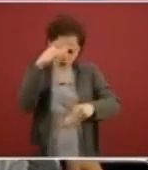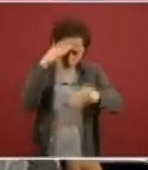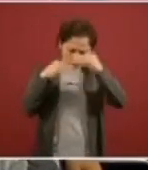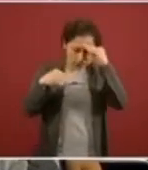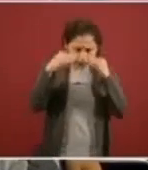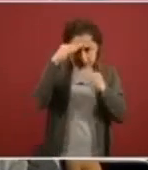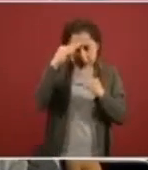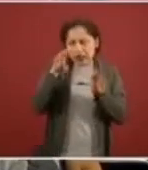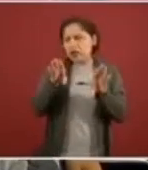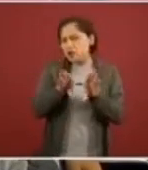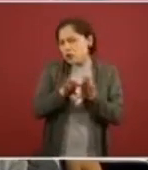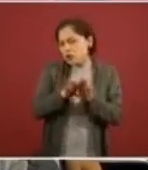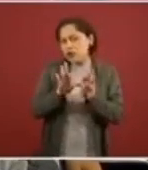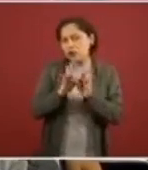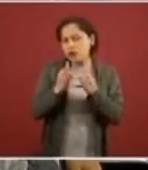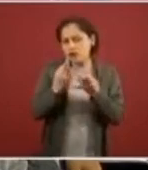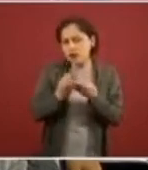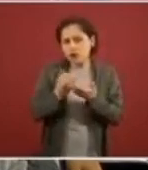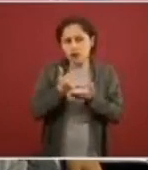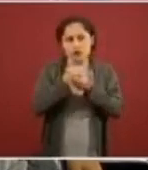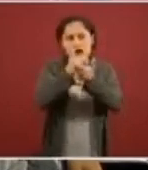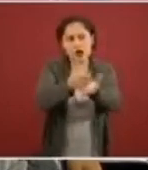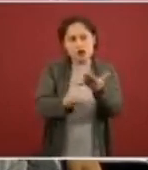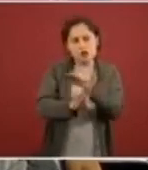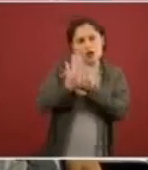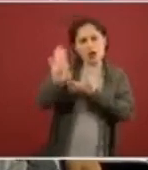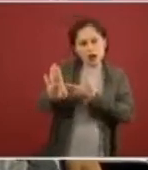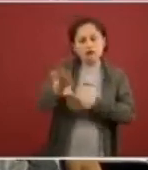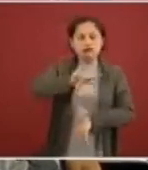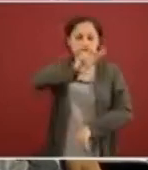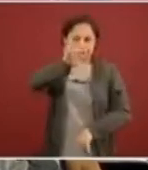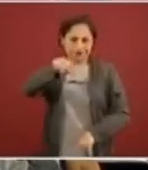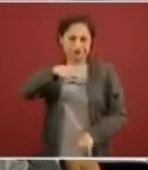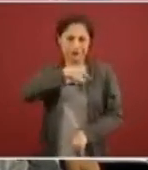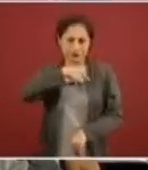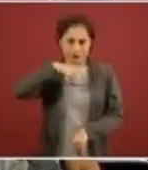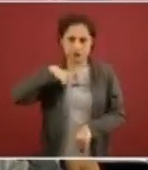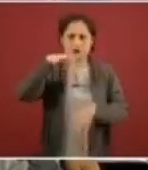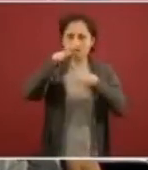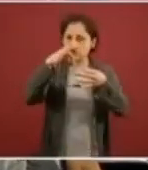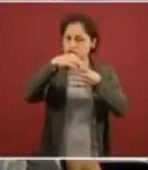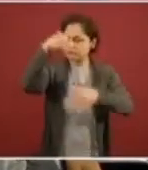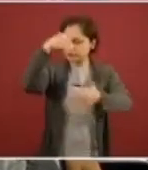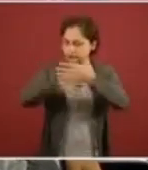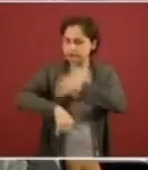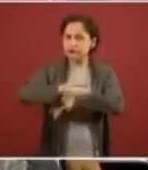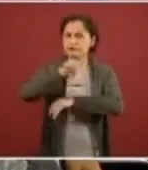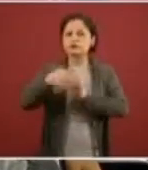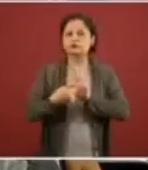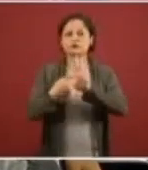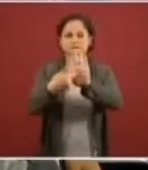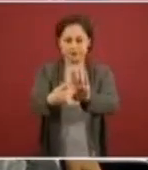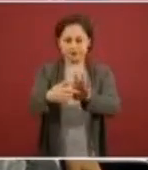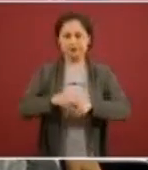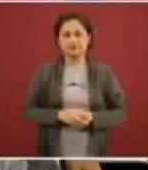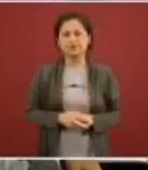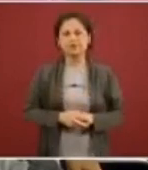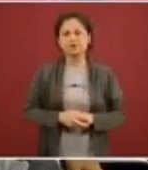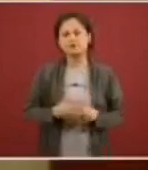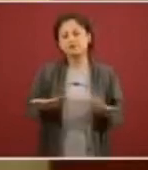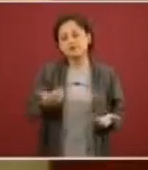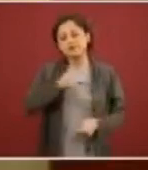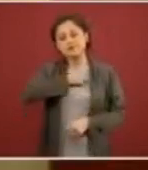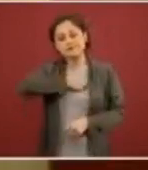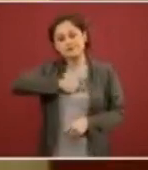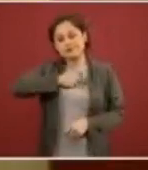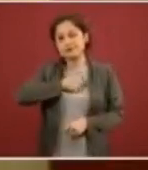momento hemos tenido y las anunciaremos en su momento. Desafortunadamente, tenemos 449